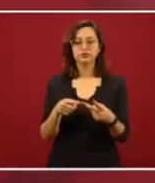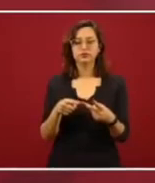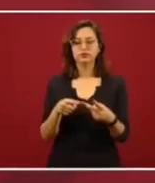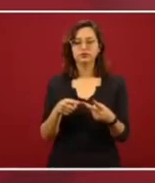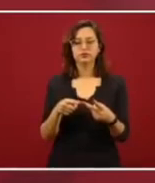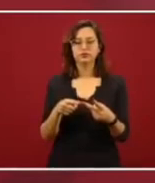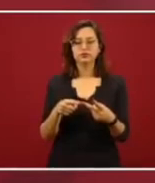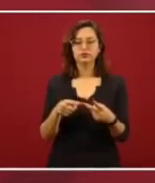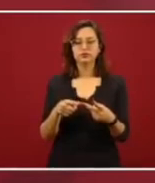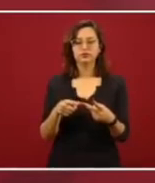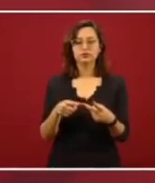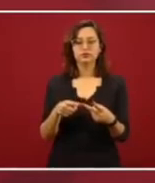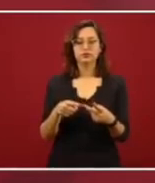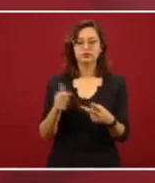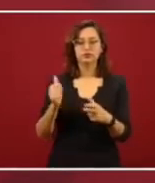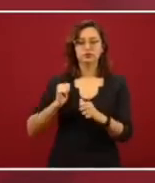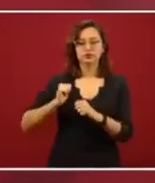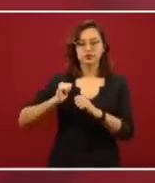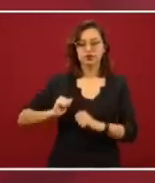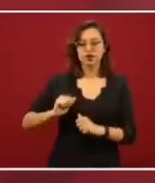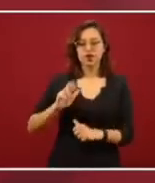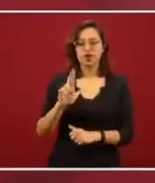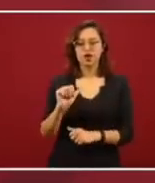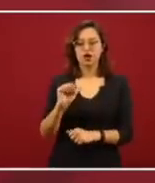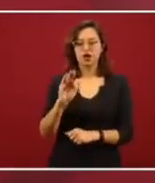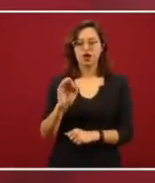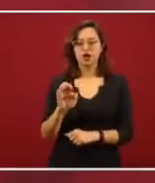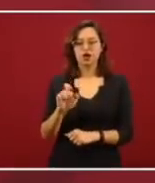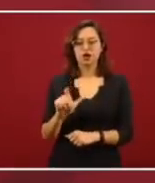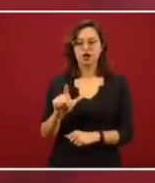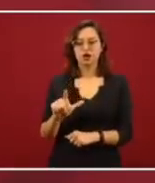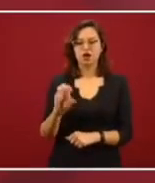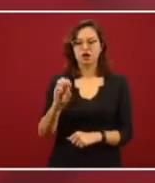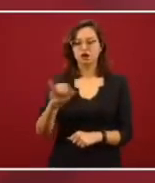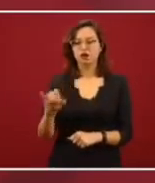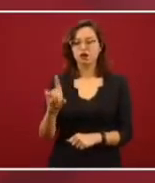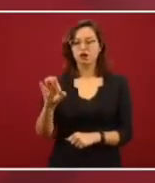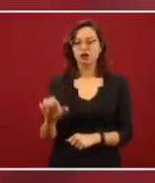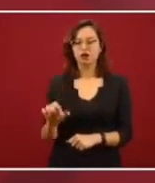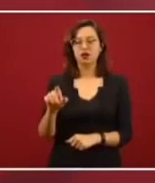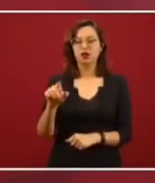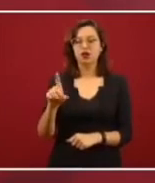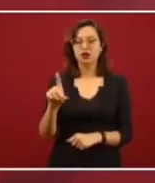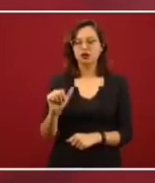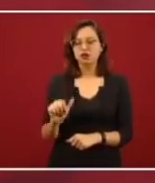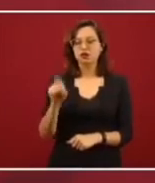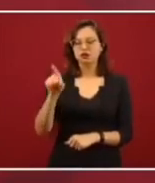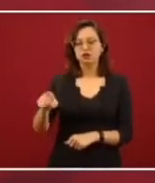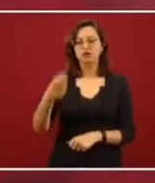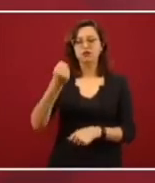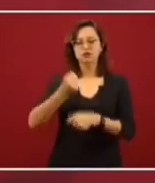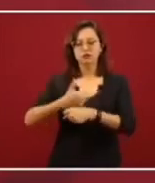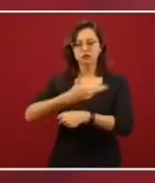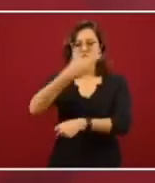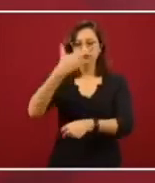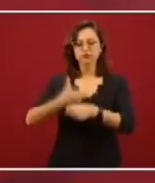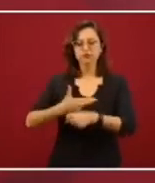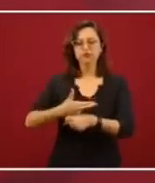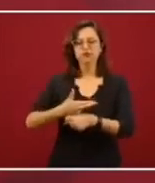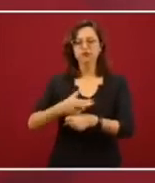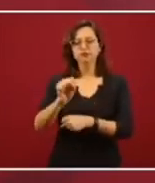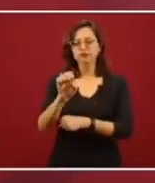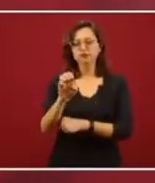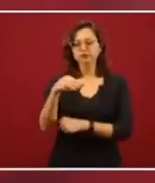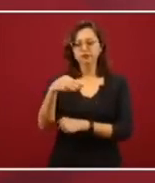al almirante rafael ojeda durán secretario de marina y